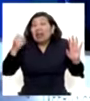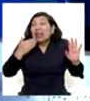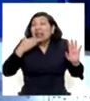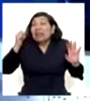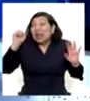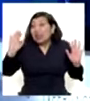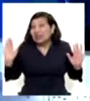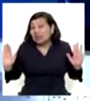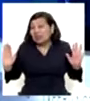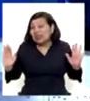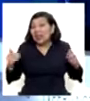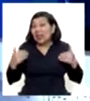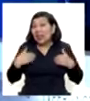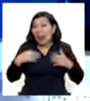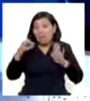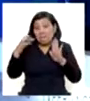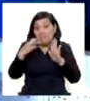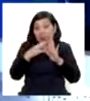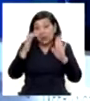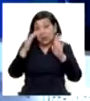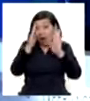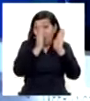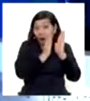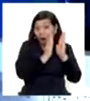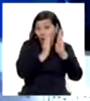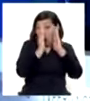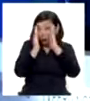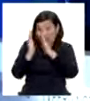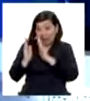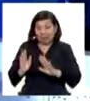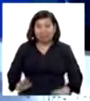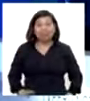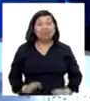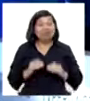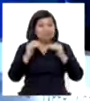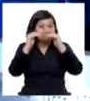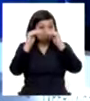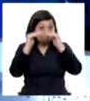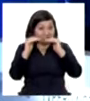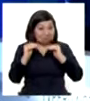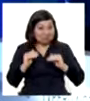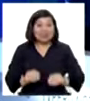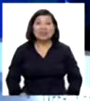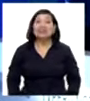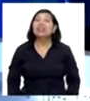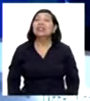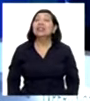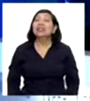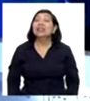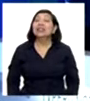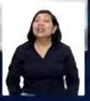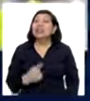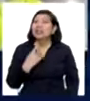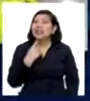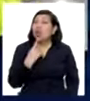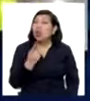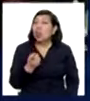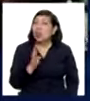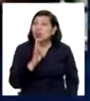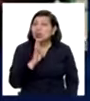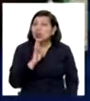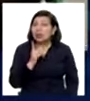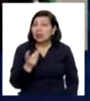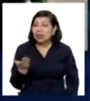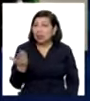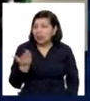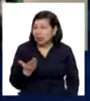simplemente obtuvieron los puntajes en ese orden y tuvimos la participación de estas tres infraestructuras. Ahora, y María Cristina, y cuando han hecho estas